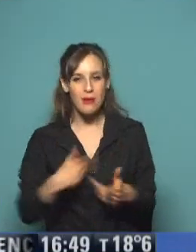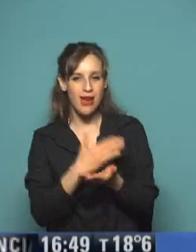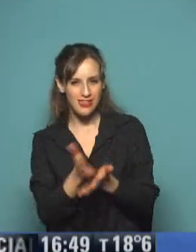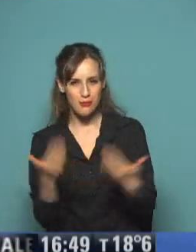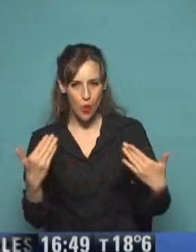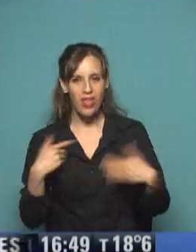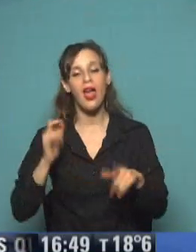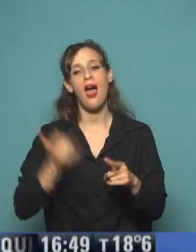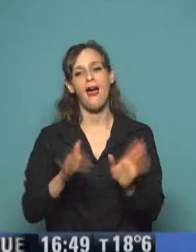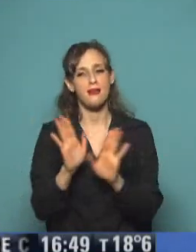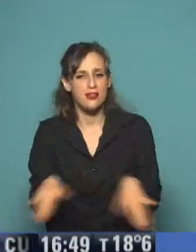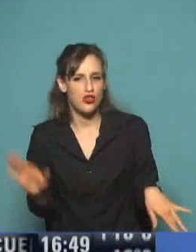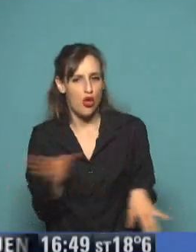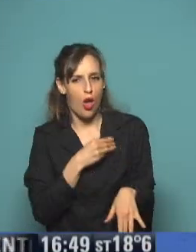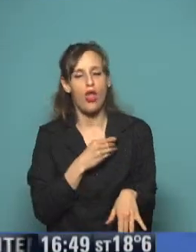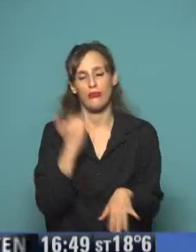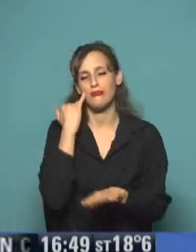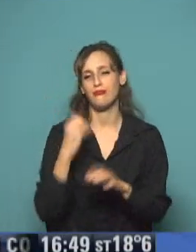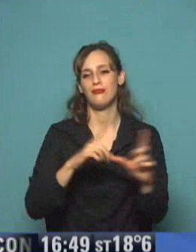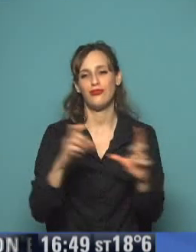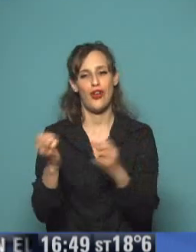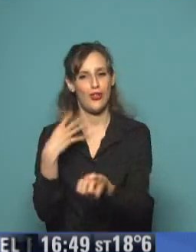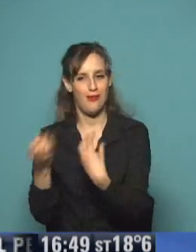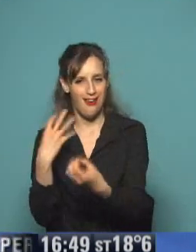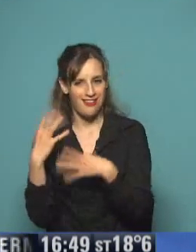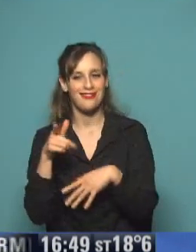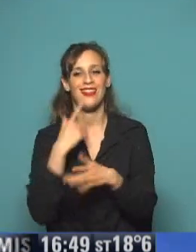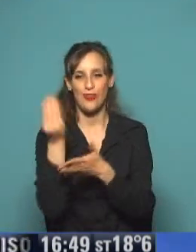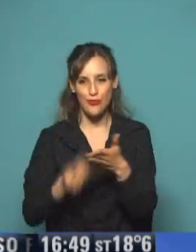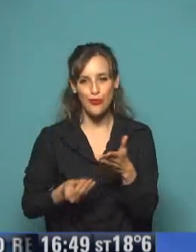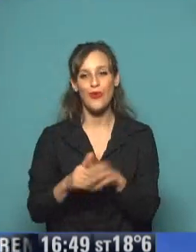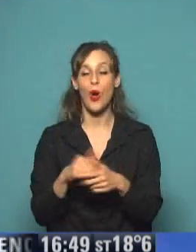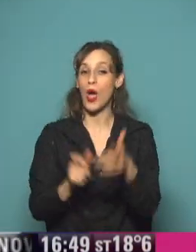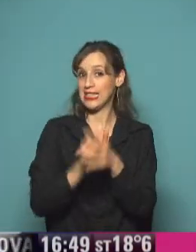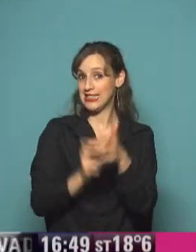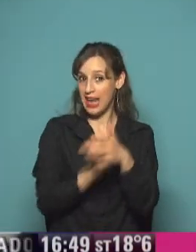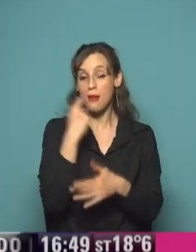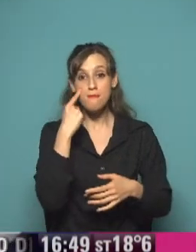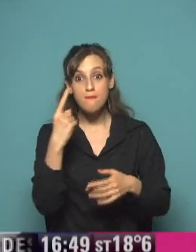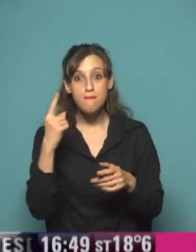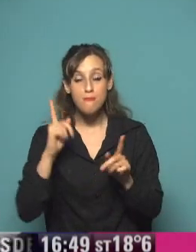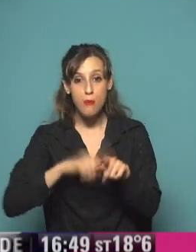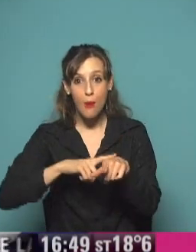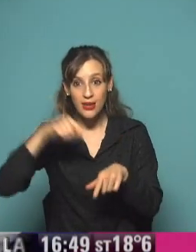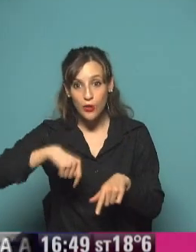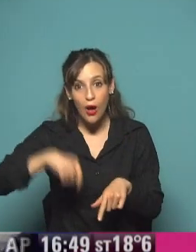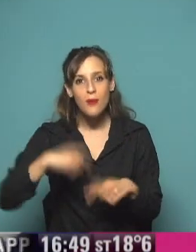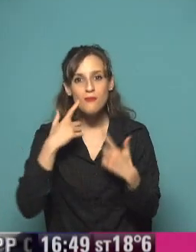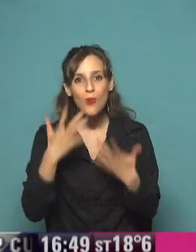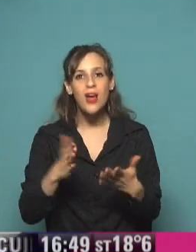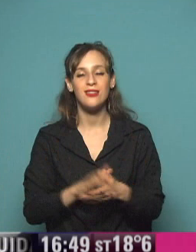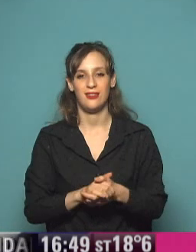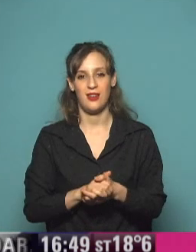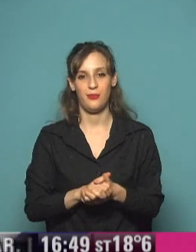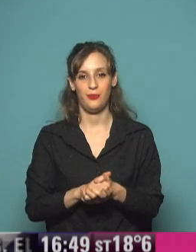montón de amigos y amigas que ya nos estuvieron mandando sus dibujos a través de Instagram y los vamos a ver en este momento porque además como que tenemos la galería esta,